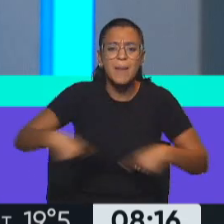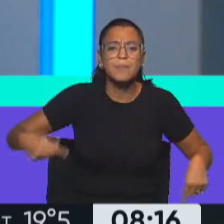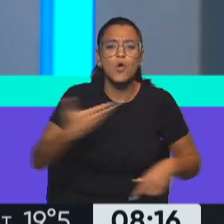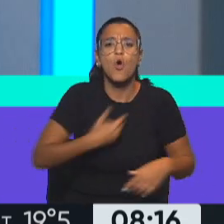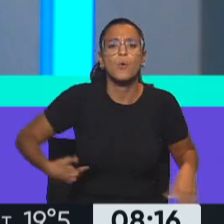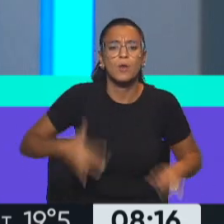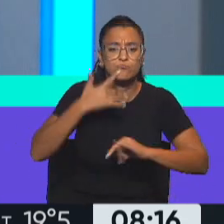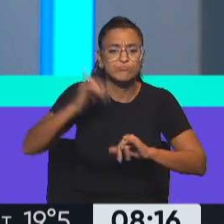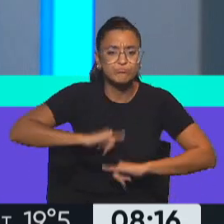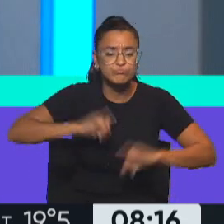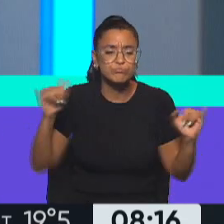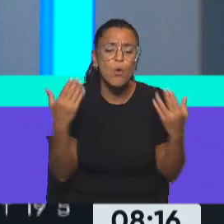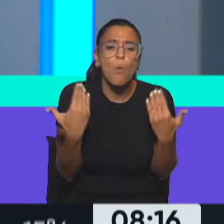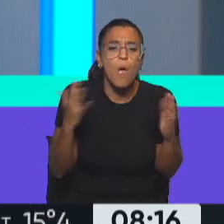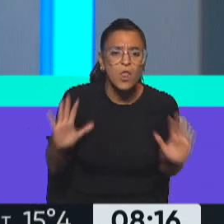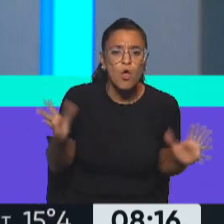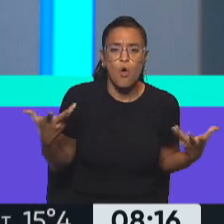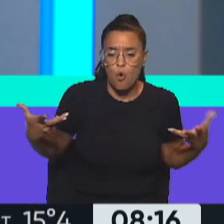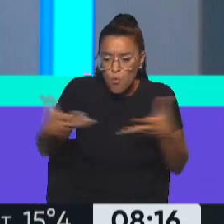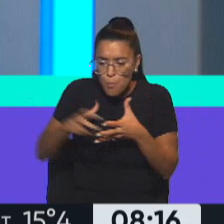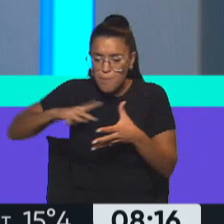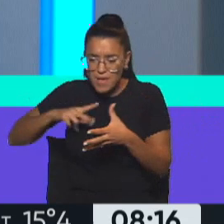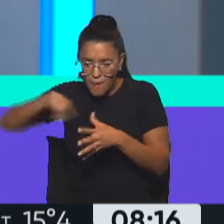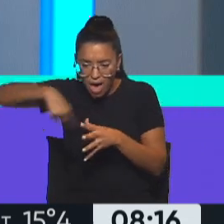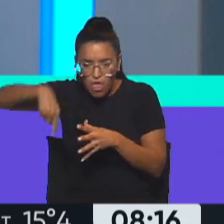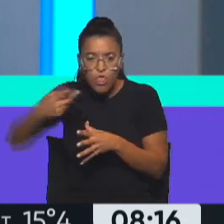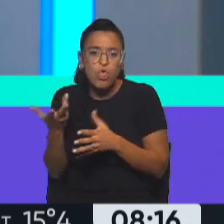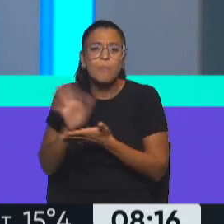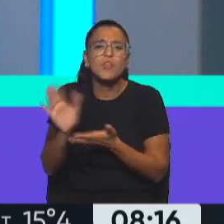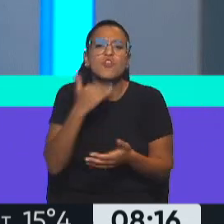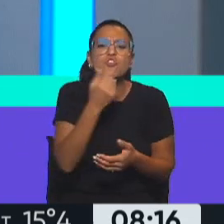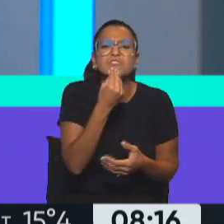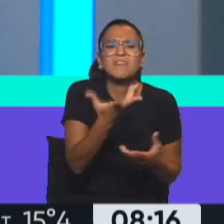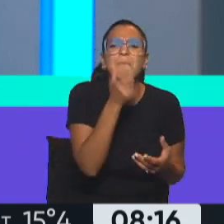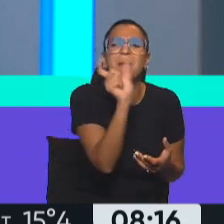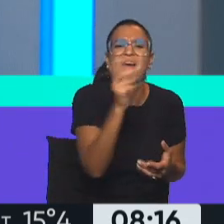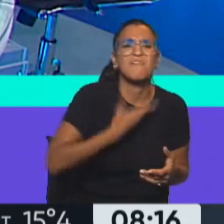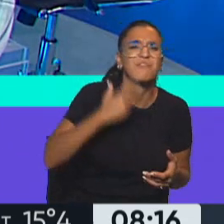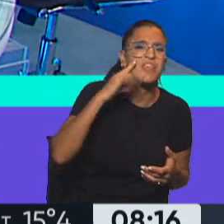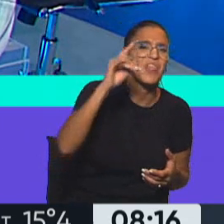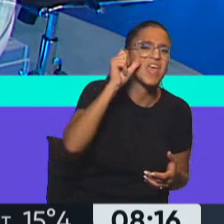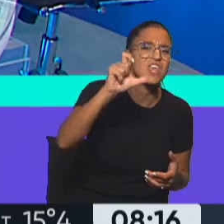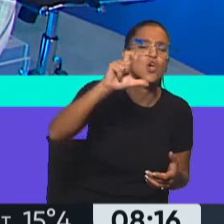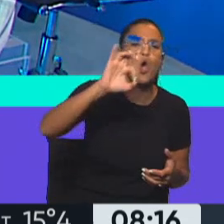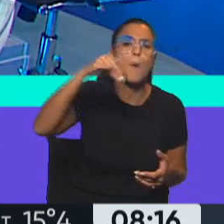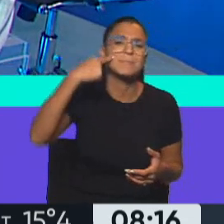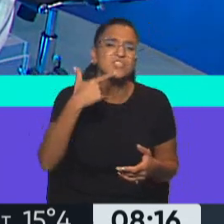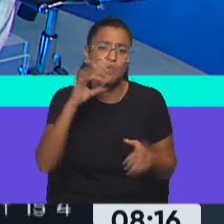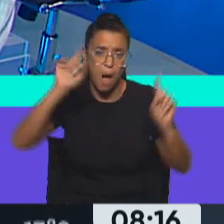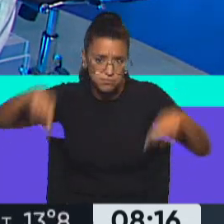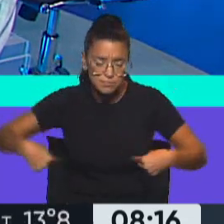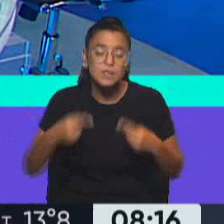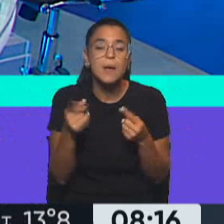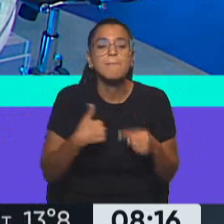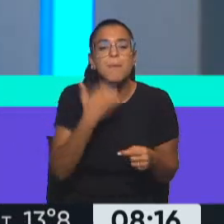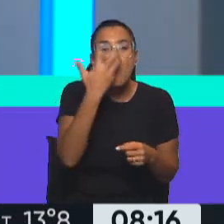deja trascender esto de, bueno, armemos un nuevo fideicomiso. El que está del otro lado no sabe ni lo que es la palabra Está bueno, por fideicomiso. eso te digo, explícaselo. No, lo que me